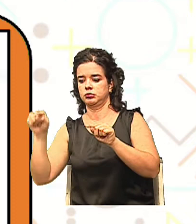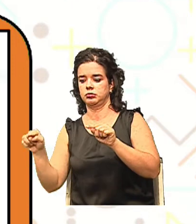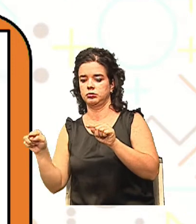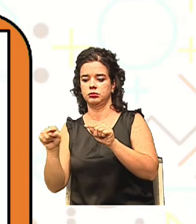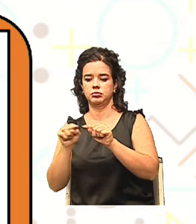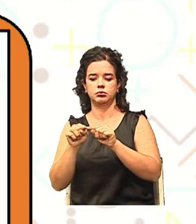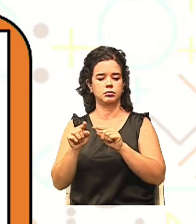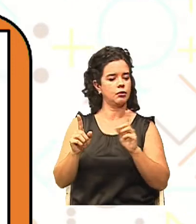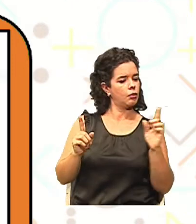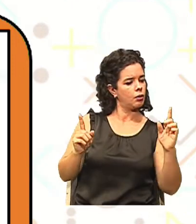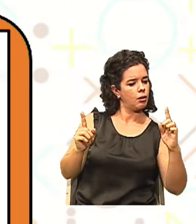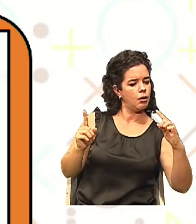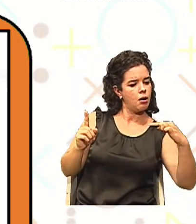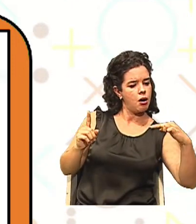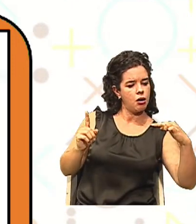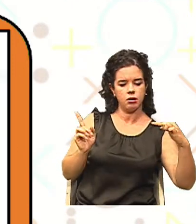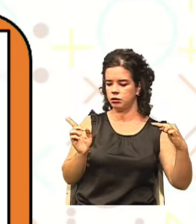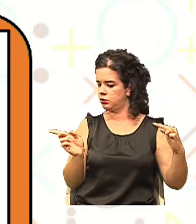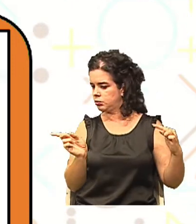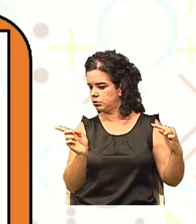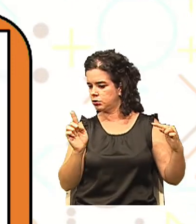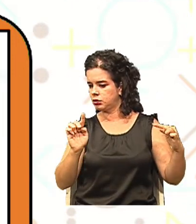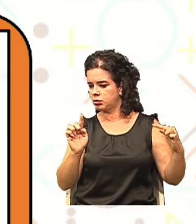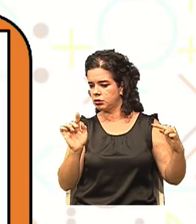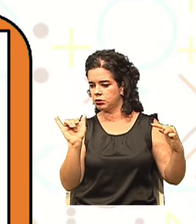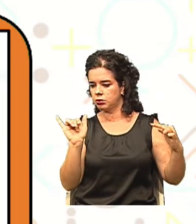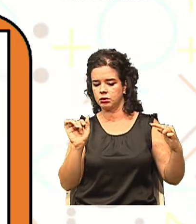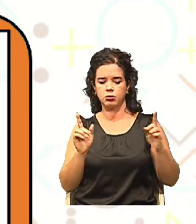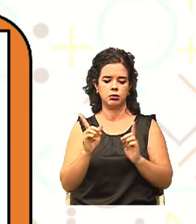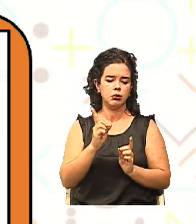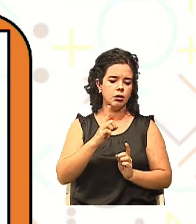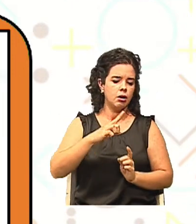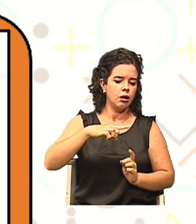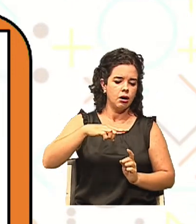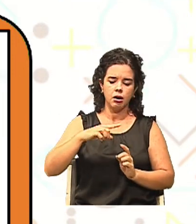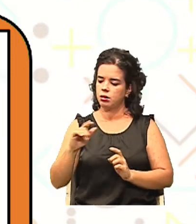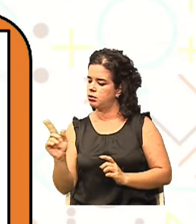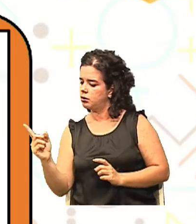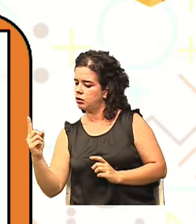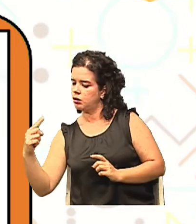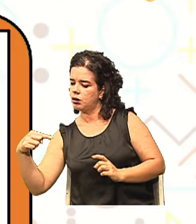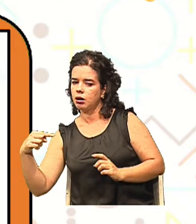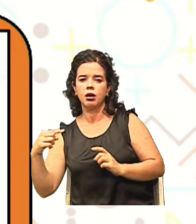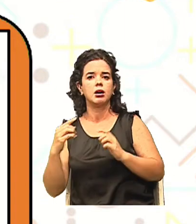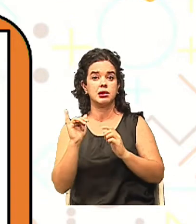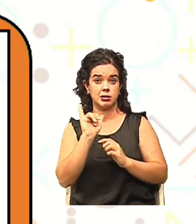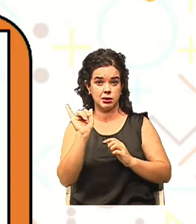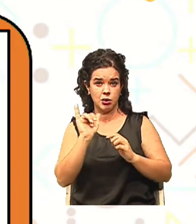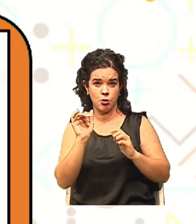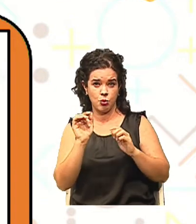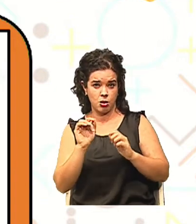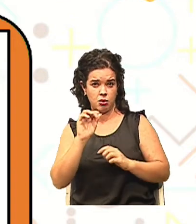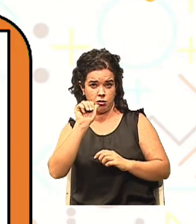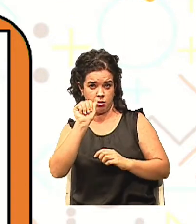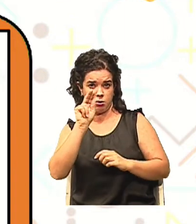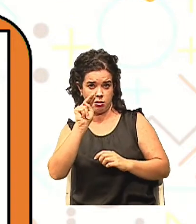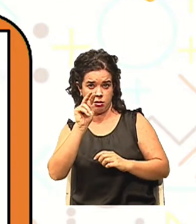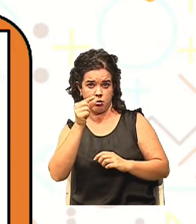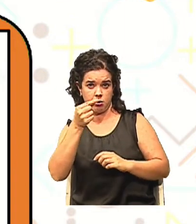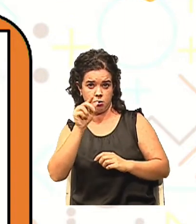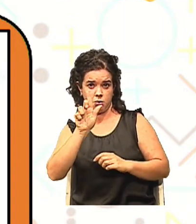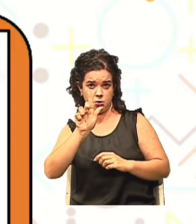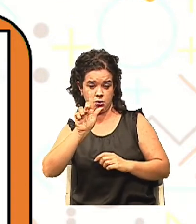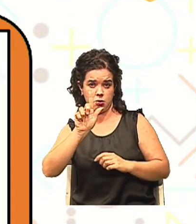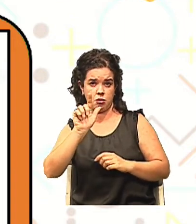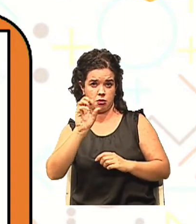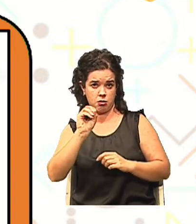congruentes, o sea, de igual medida, ellos van a ser semejantes por el criterio